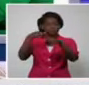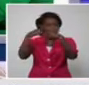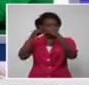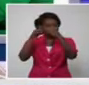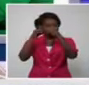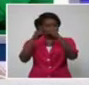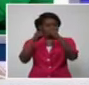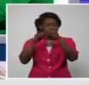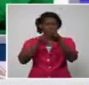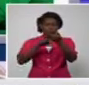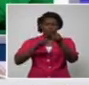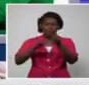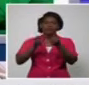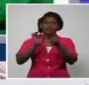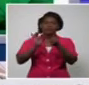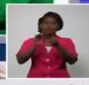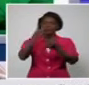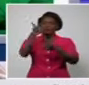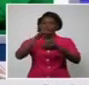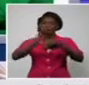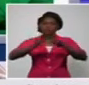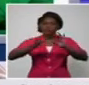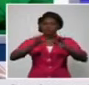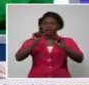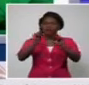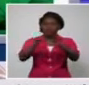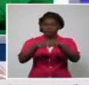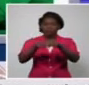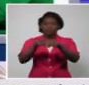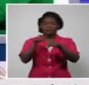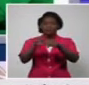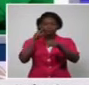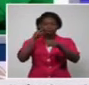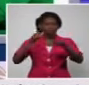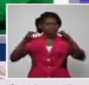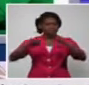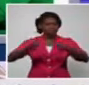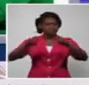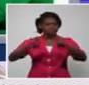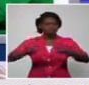Artemisa, y como resultado del estudio de las